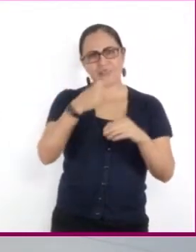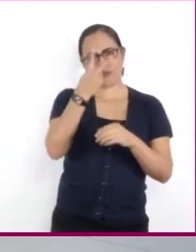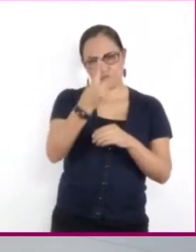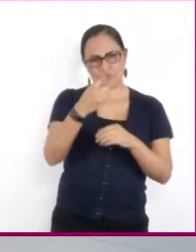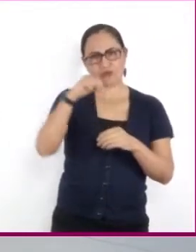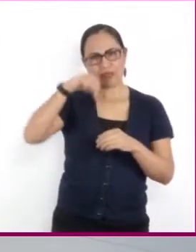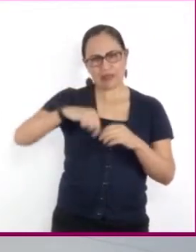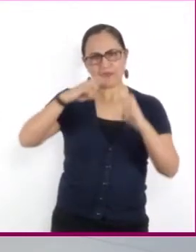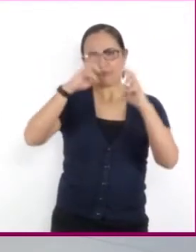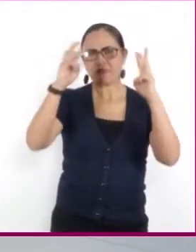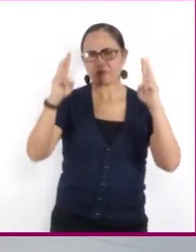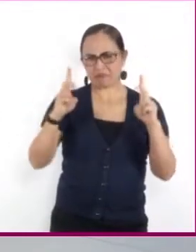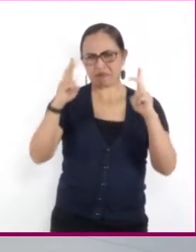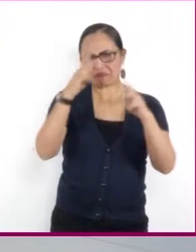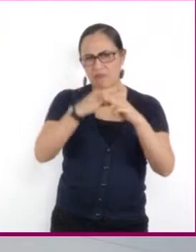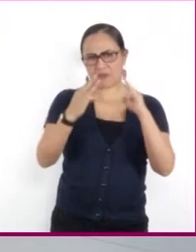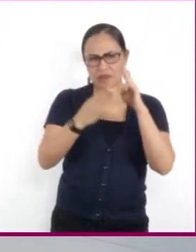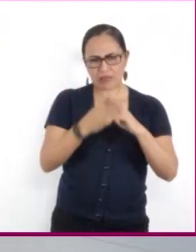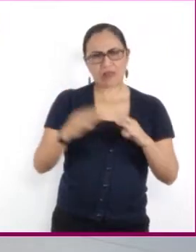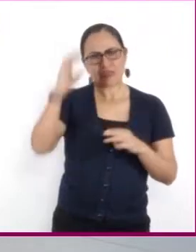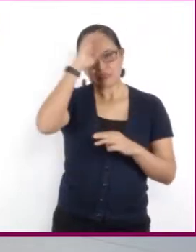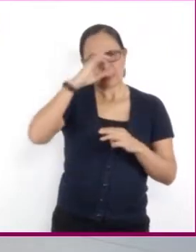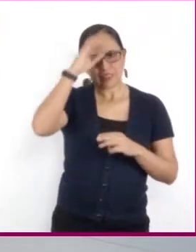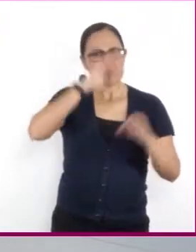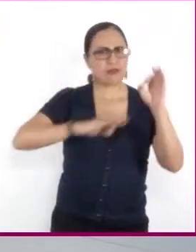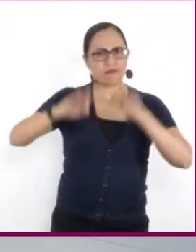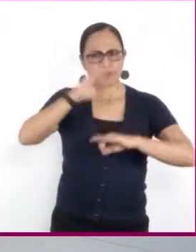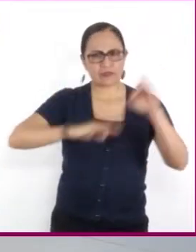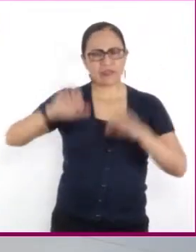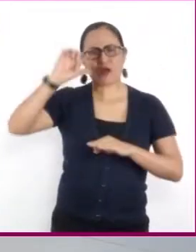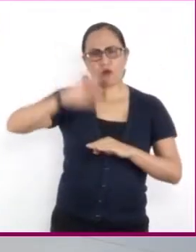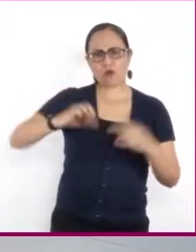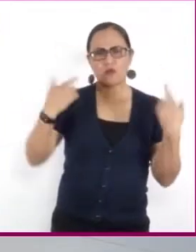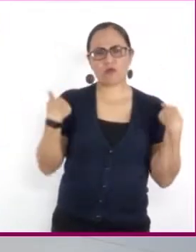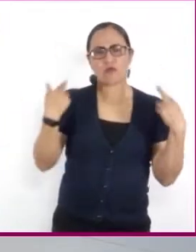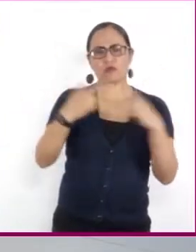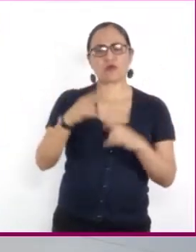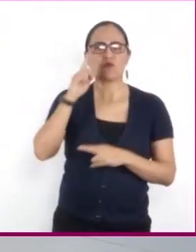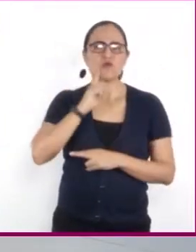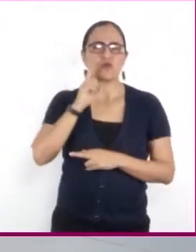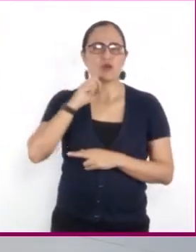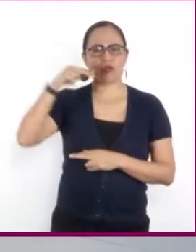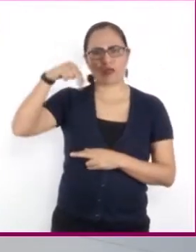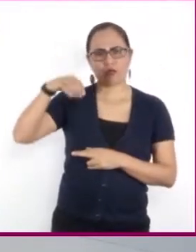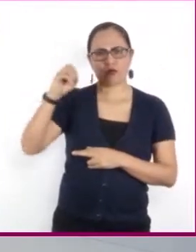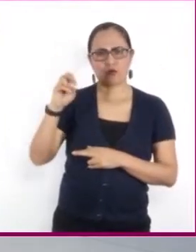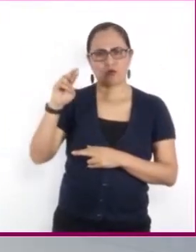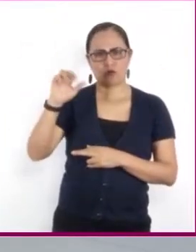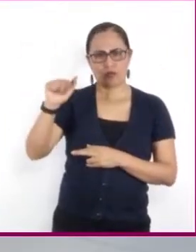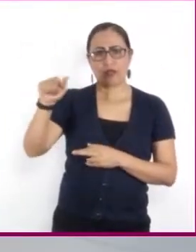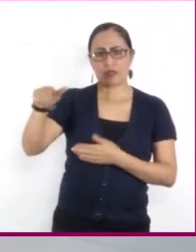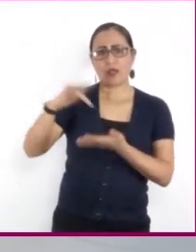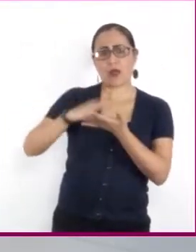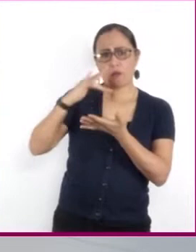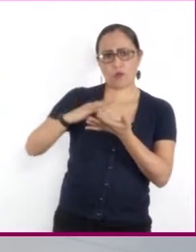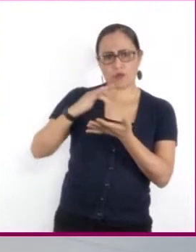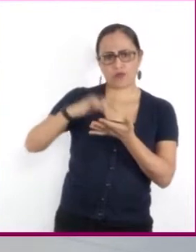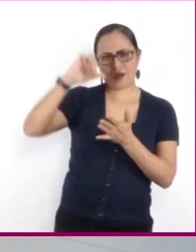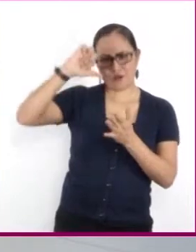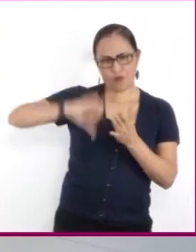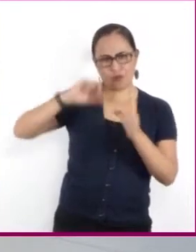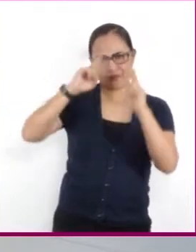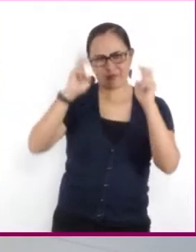de Ciencias Física. En esta ocasión nos acompaña la profesora Nora Alejandra Peña, quien nos apoyará en el desarrollo del